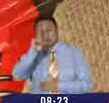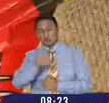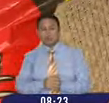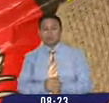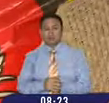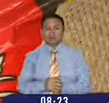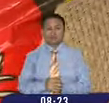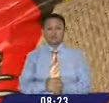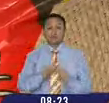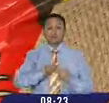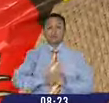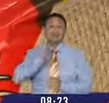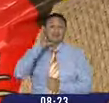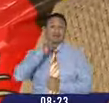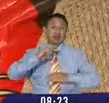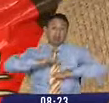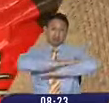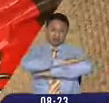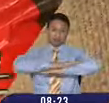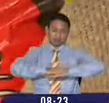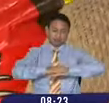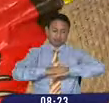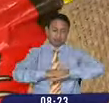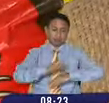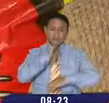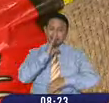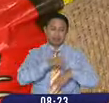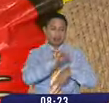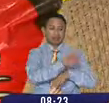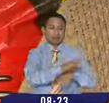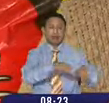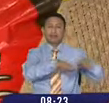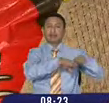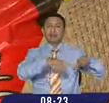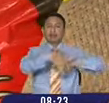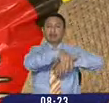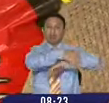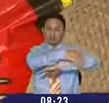asfalto sí, ya que queda ahí siempre la calle